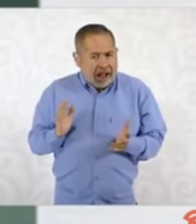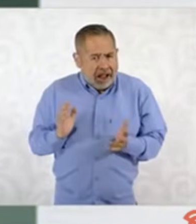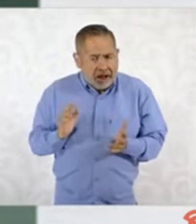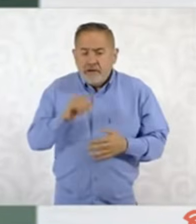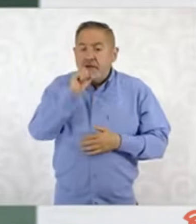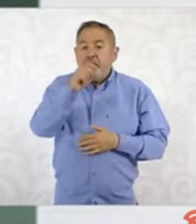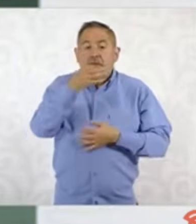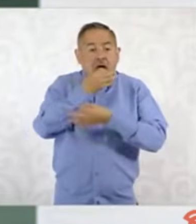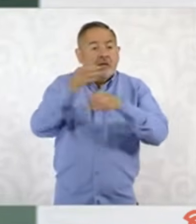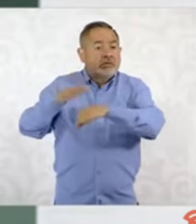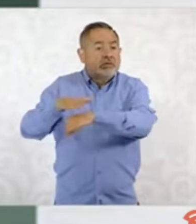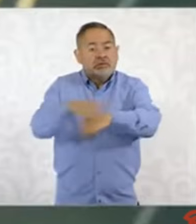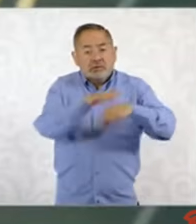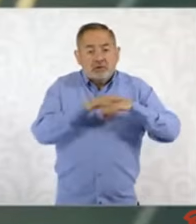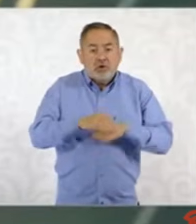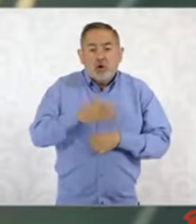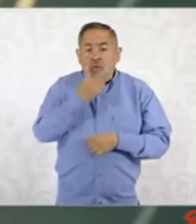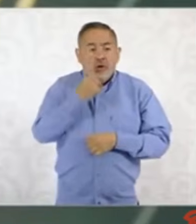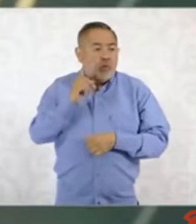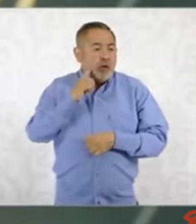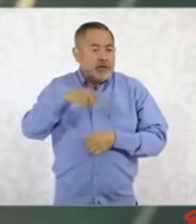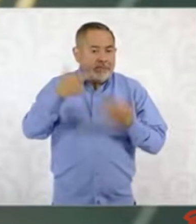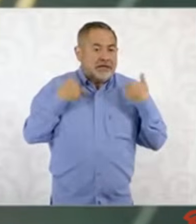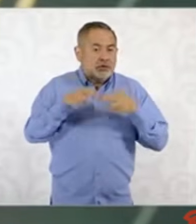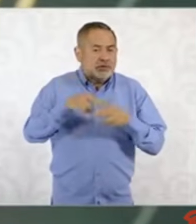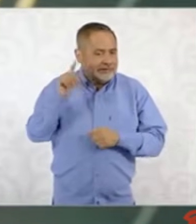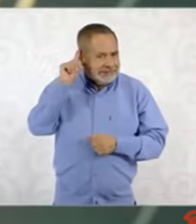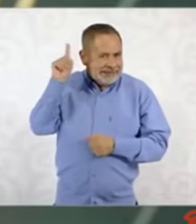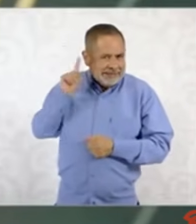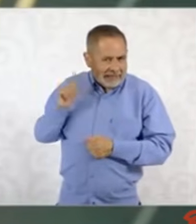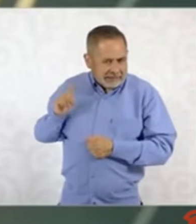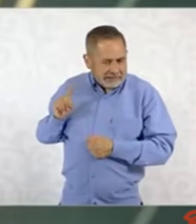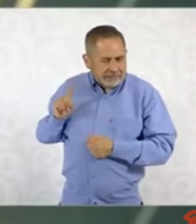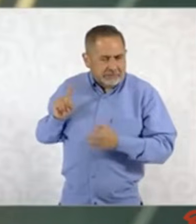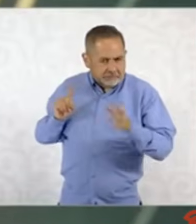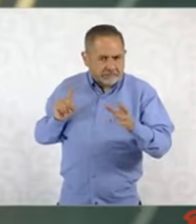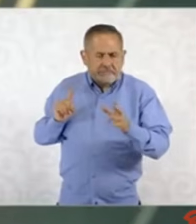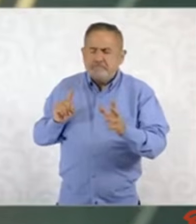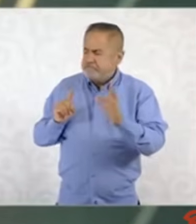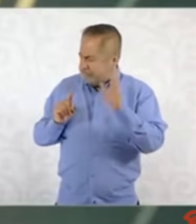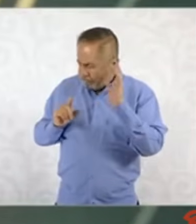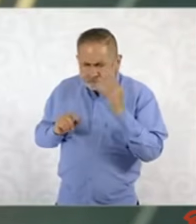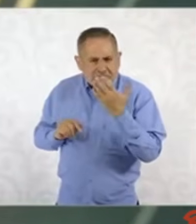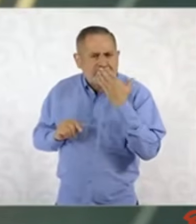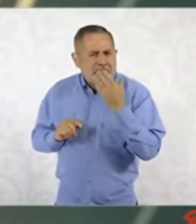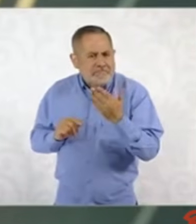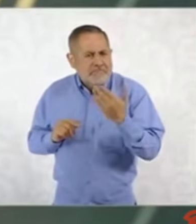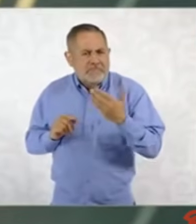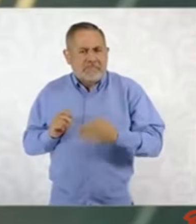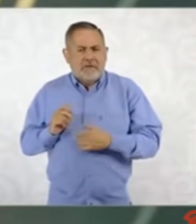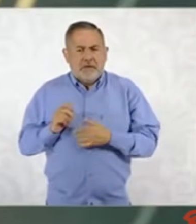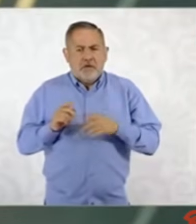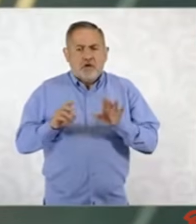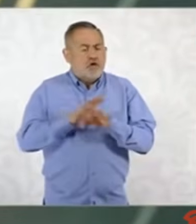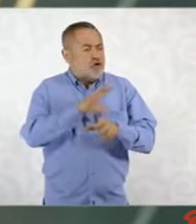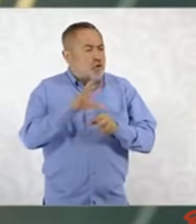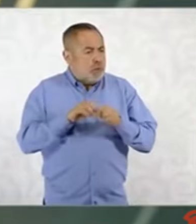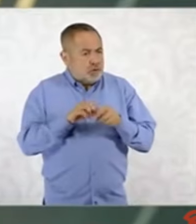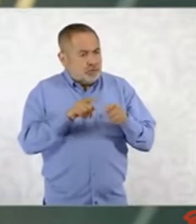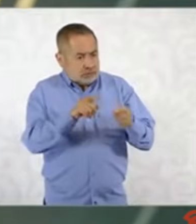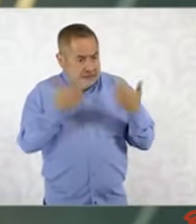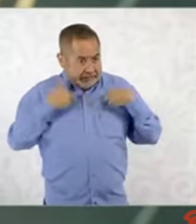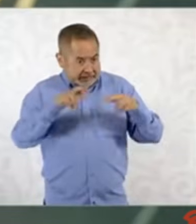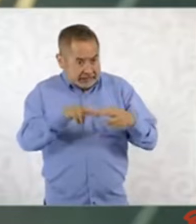las y los maestros de Zacatecas que tenemos un muy buen acuerdo con su representación